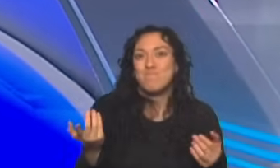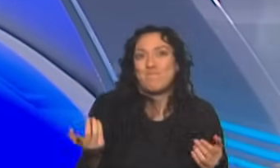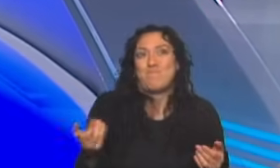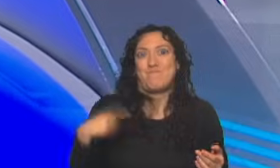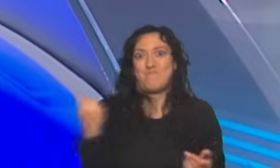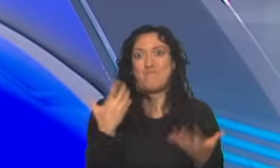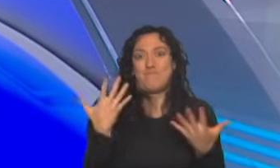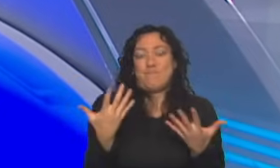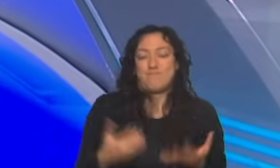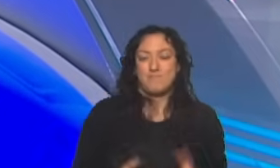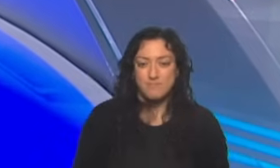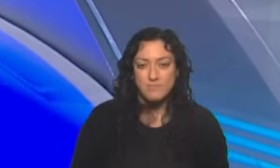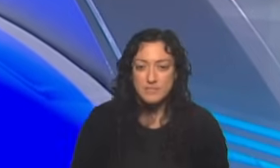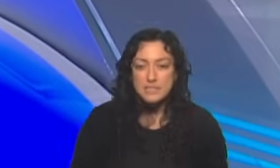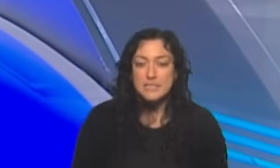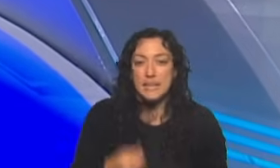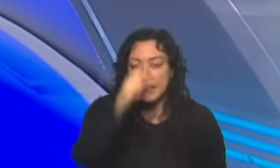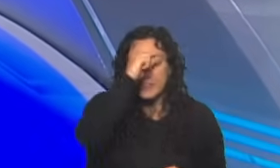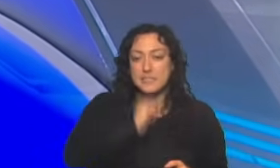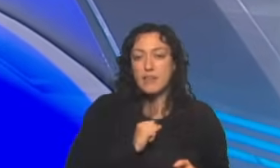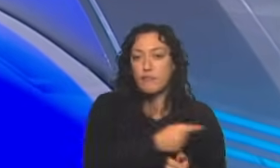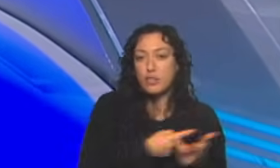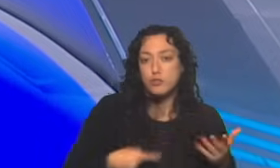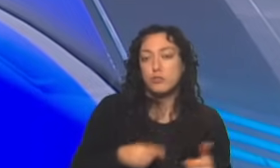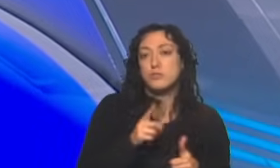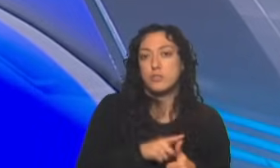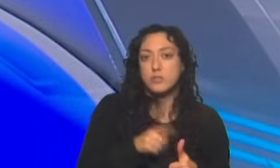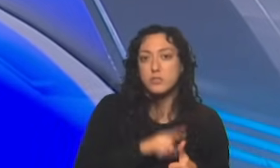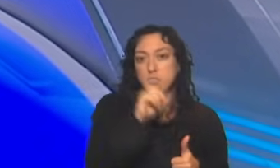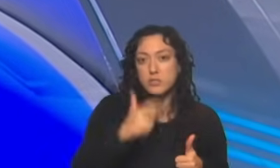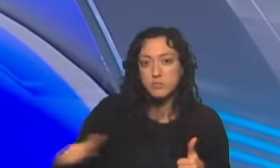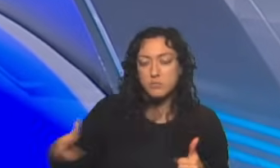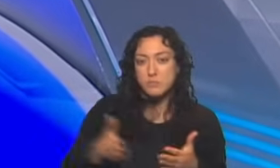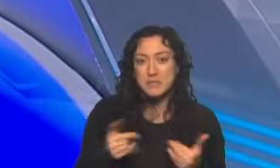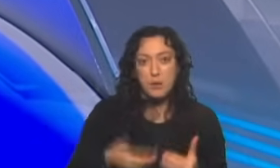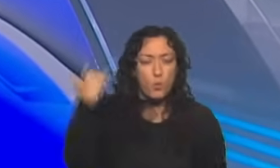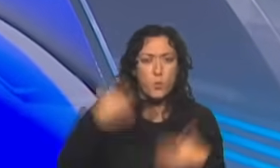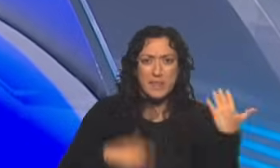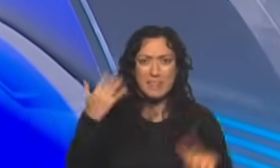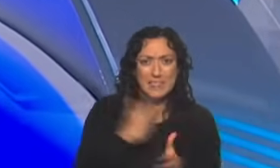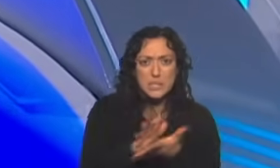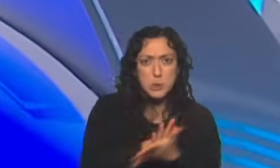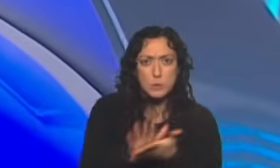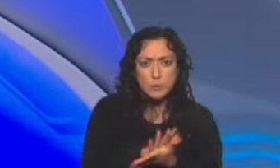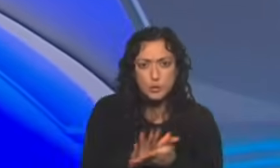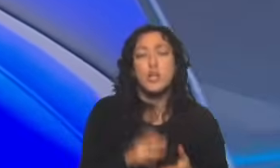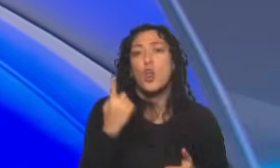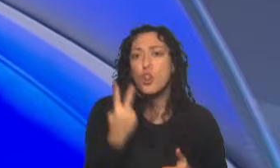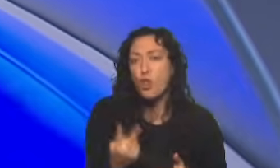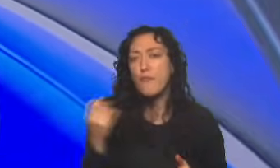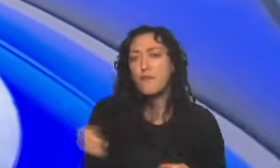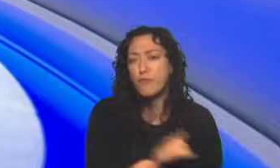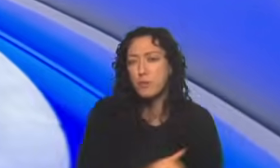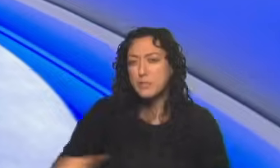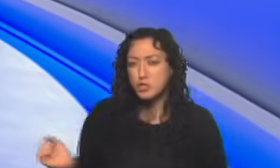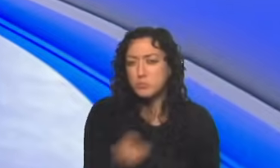Bueno, varios desafíos. Uno de ellos es el Canal de Panamá. Ya, es urgente. Es urgente. Agregaría dos datos que son